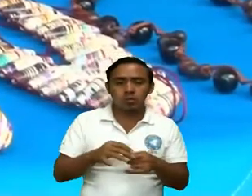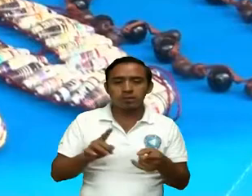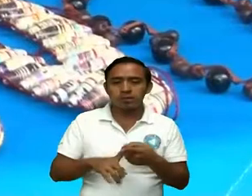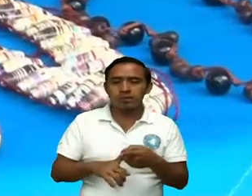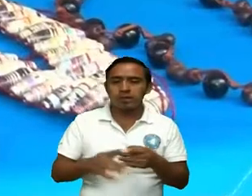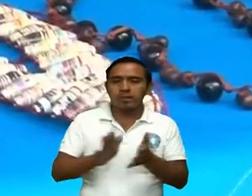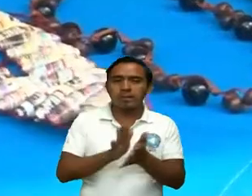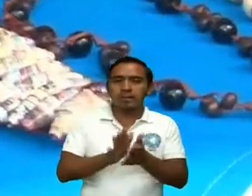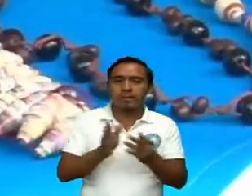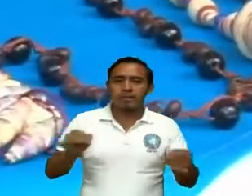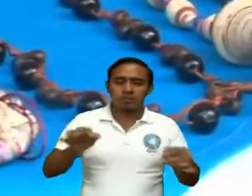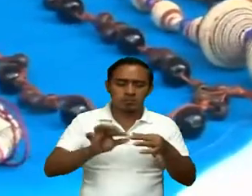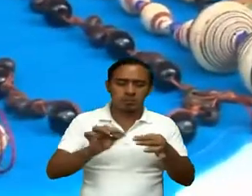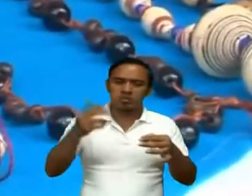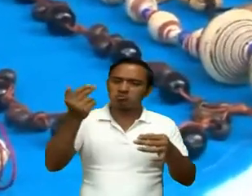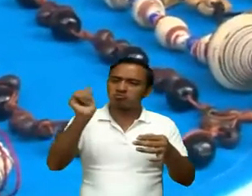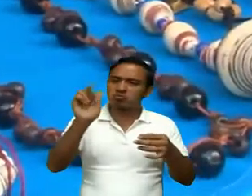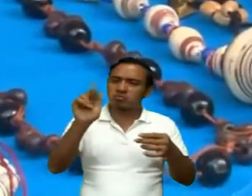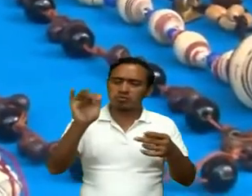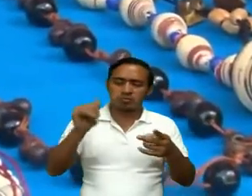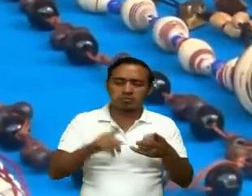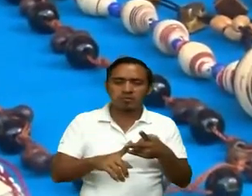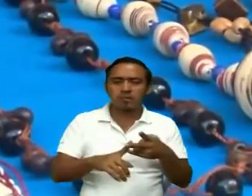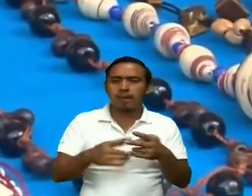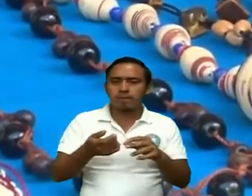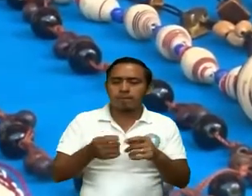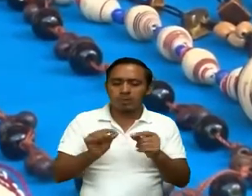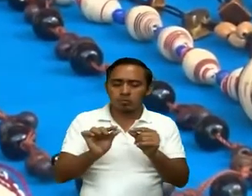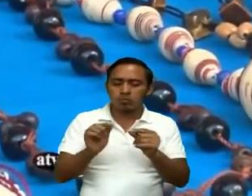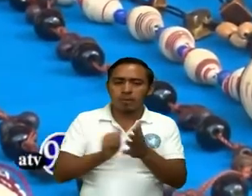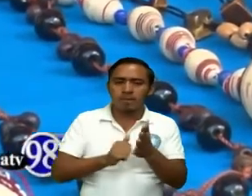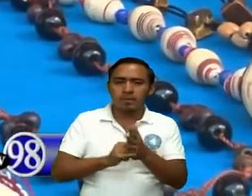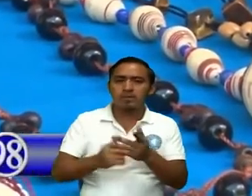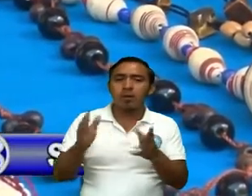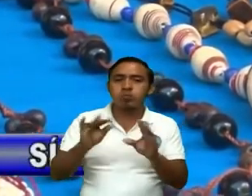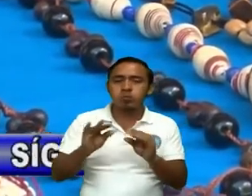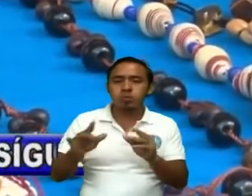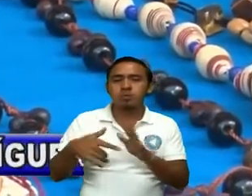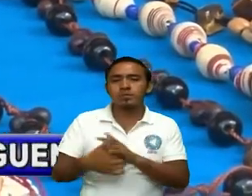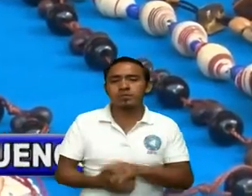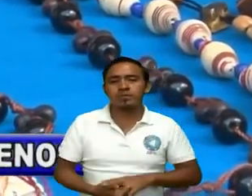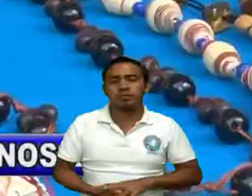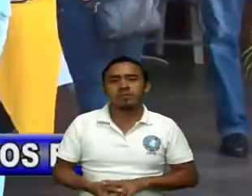chaquirita, con madera y con plástico.